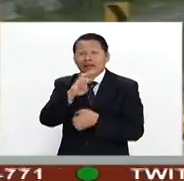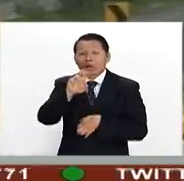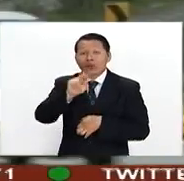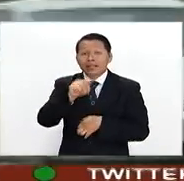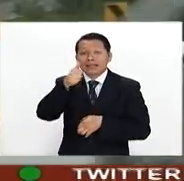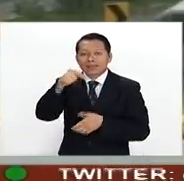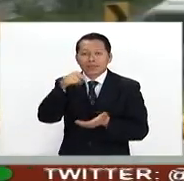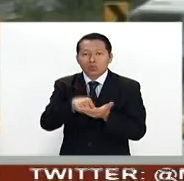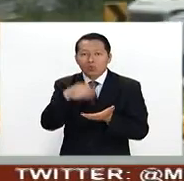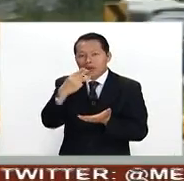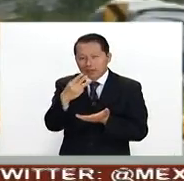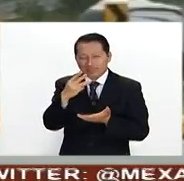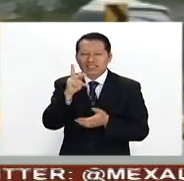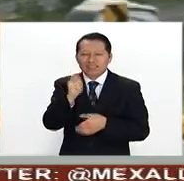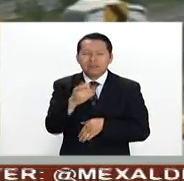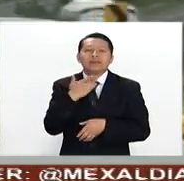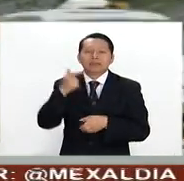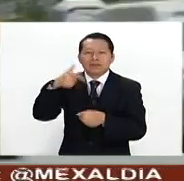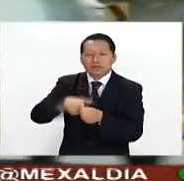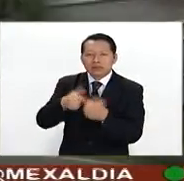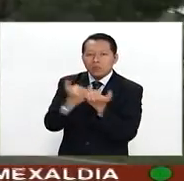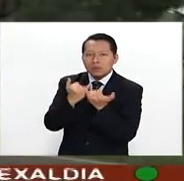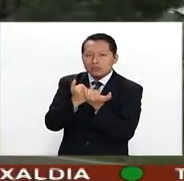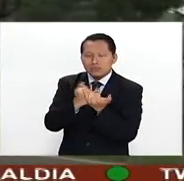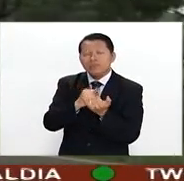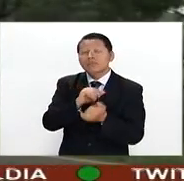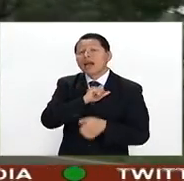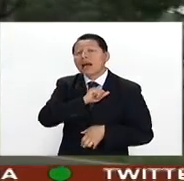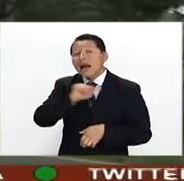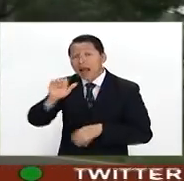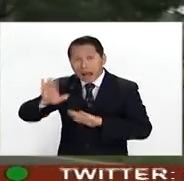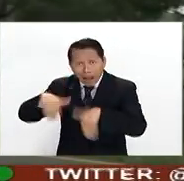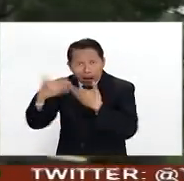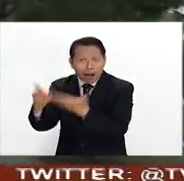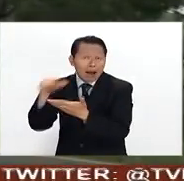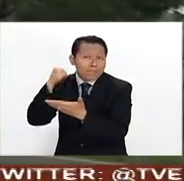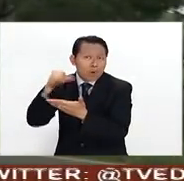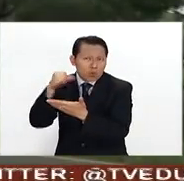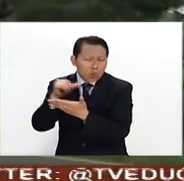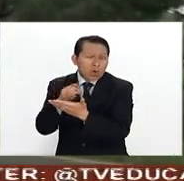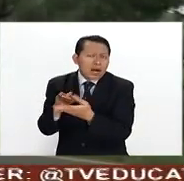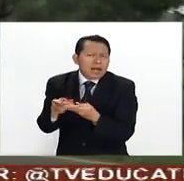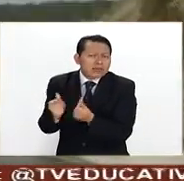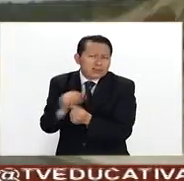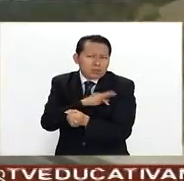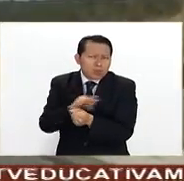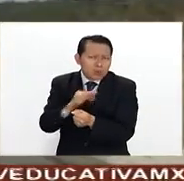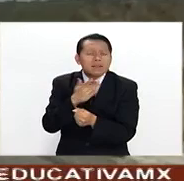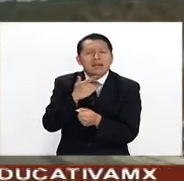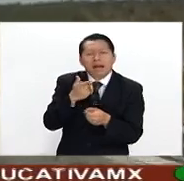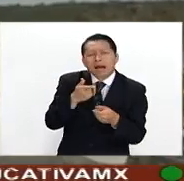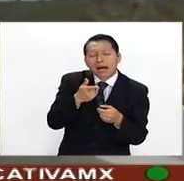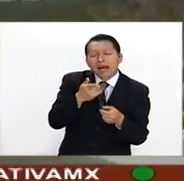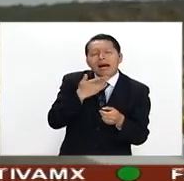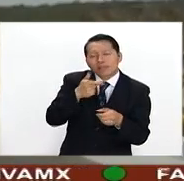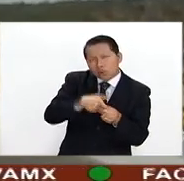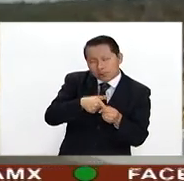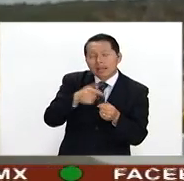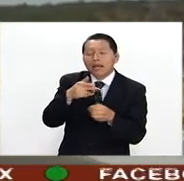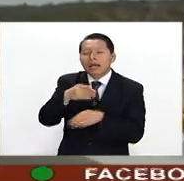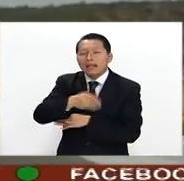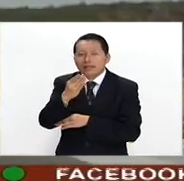386.83 pesos en combustible. Llegaremos a Acapulco con un gasto total, por concepto de gas y casetas, de